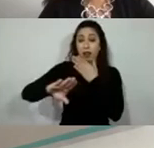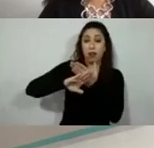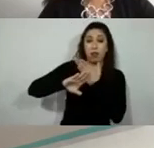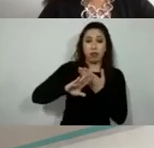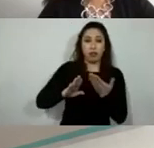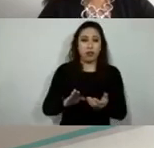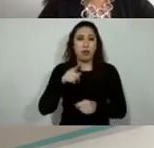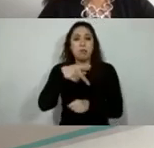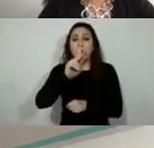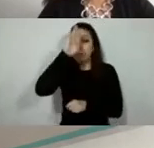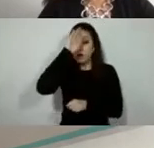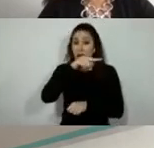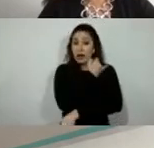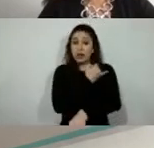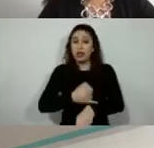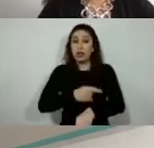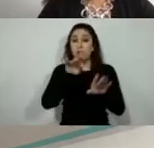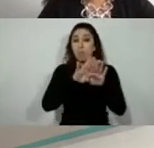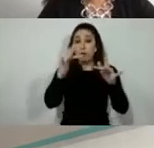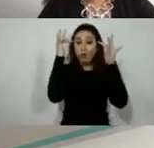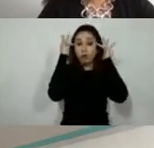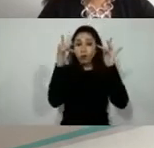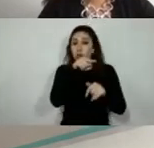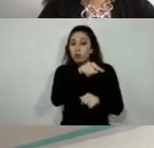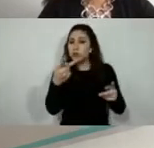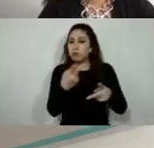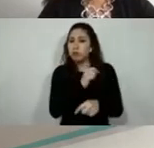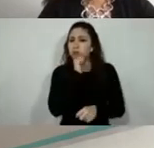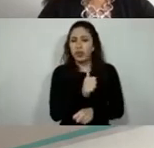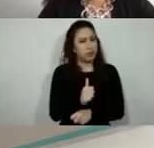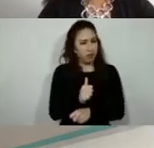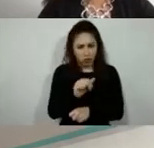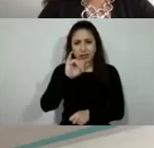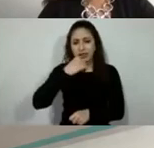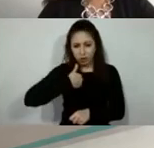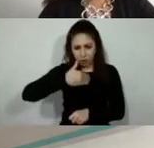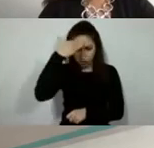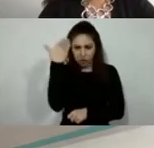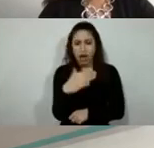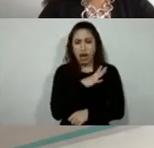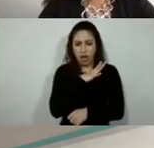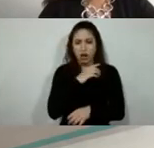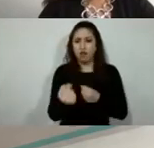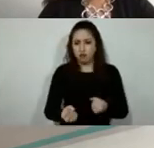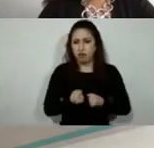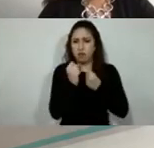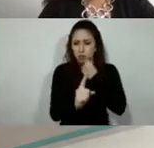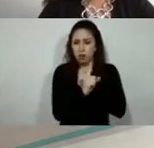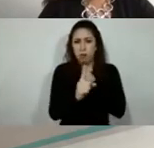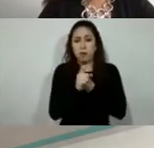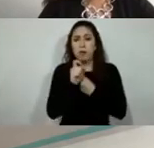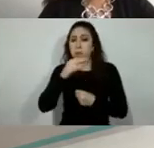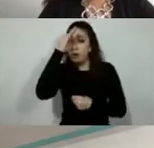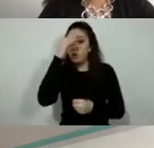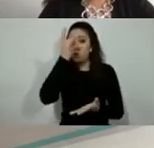negamos, no negamos que hay, pues obviamente tenemos un grave problema como en toda la ciudad y en el país